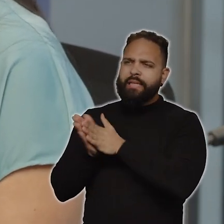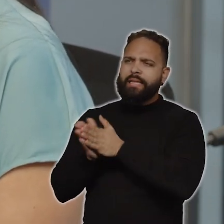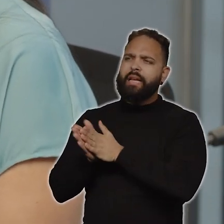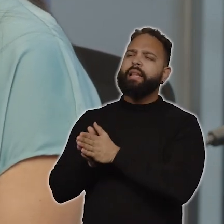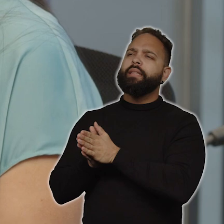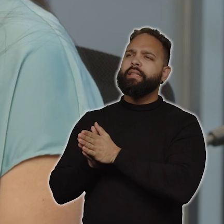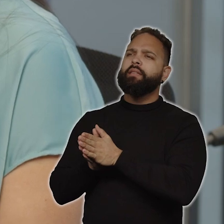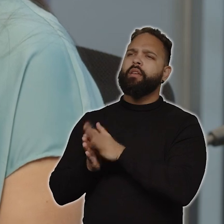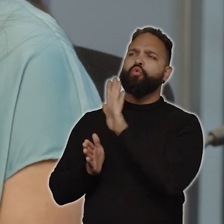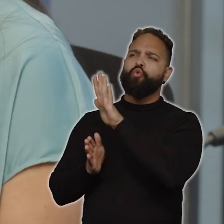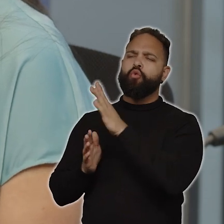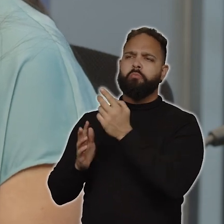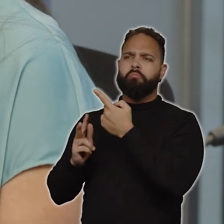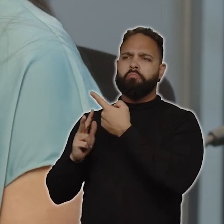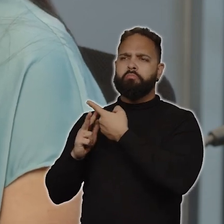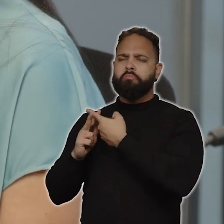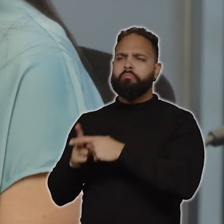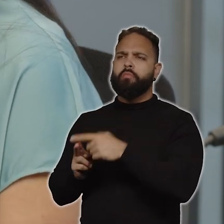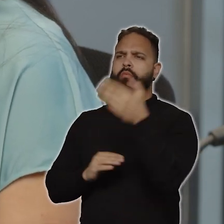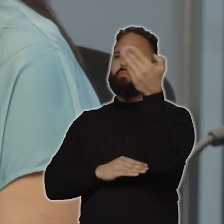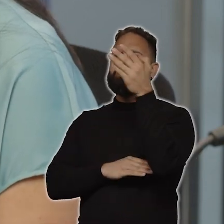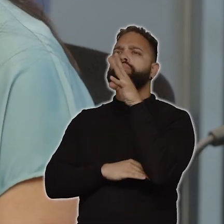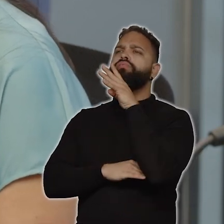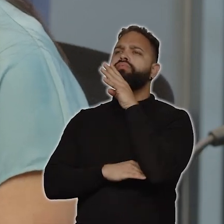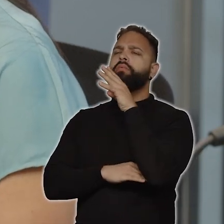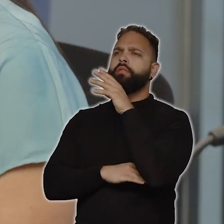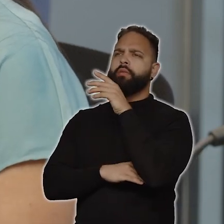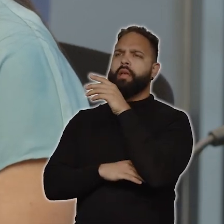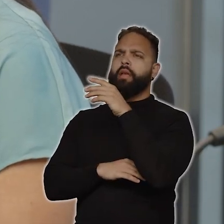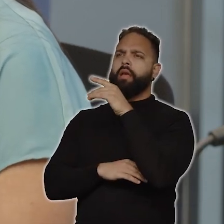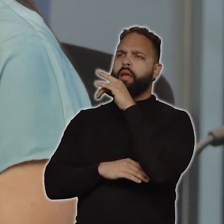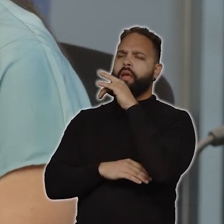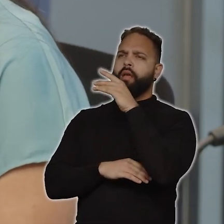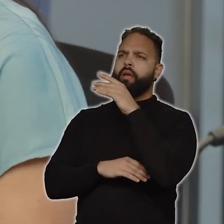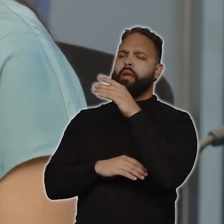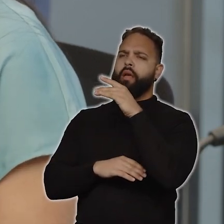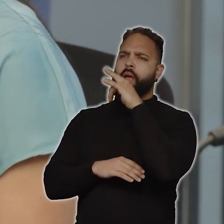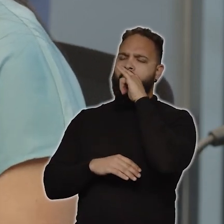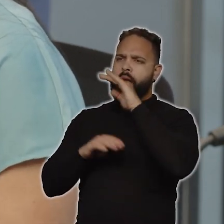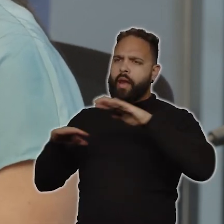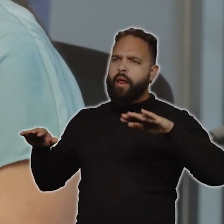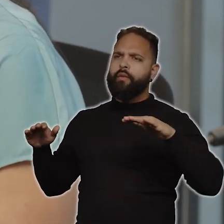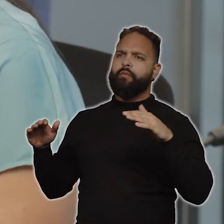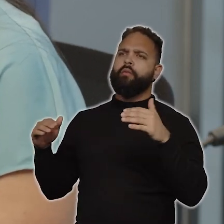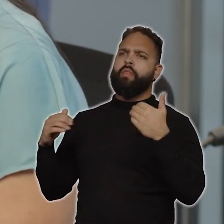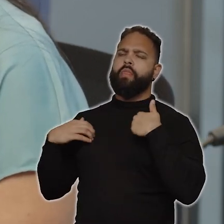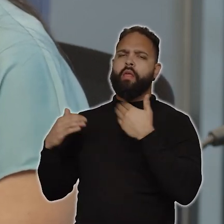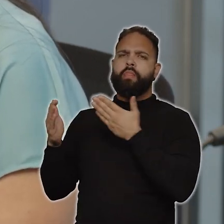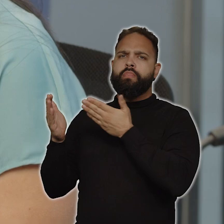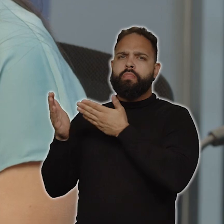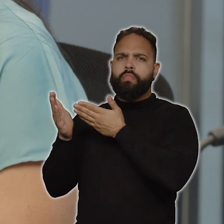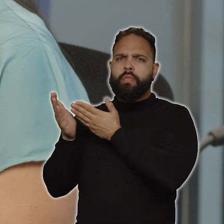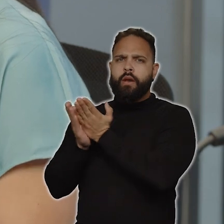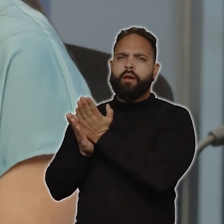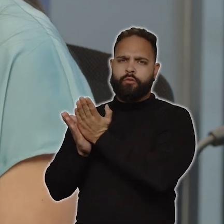que mencionas al inicio que los niños y las niñas son sujetos de derecho. Así lo empiezas, ¿verdad? Esa